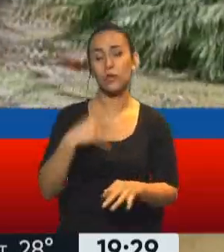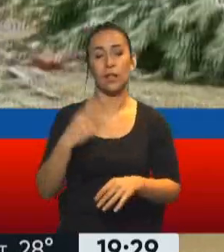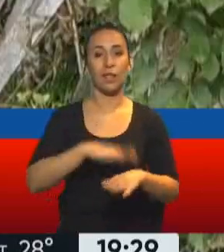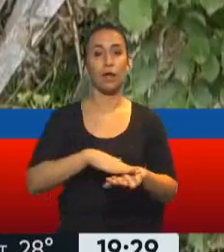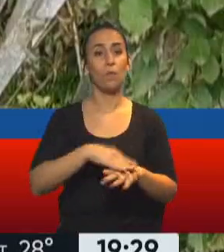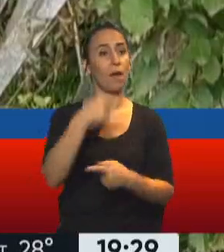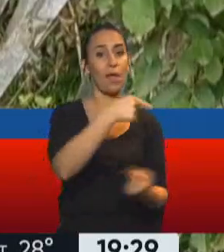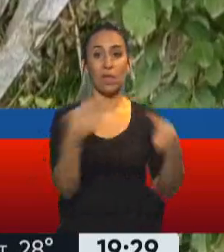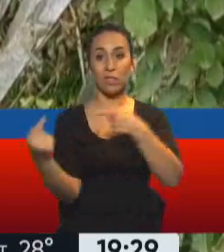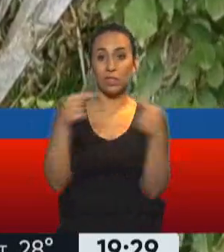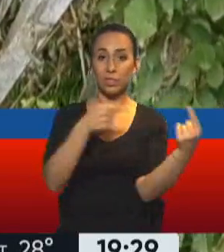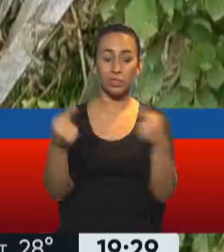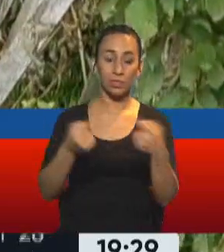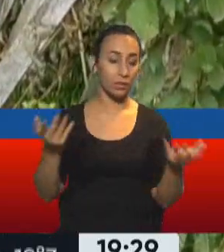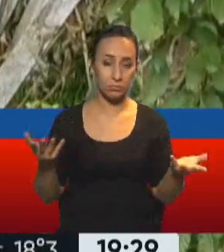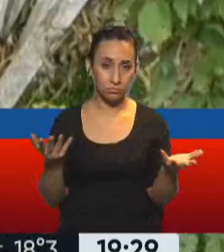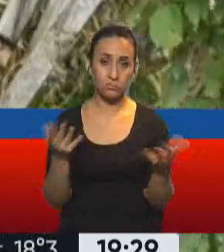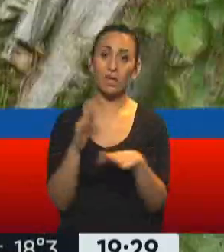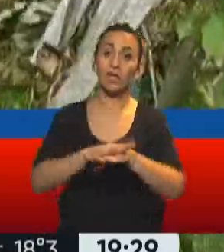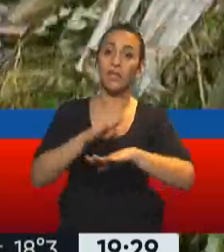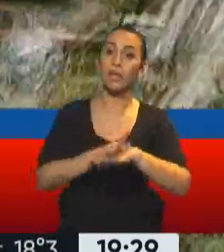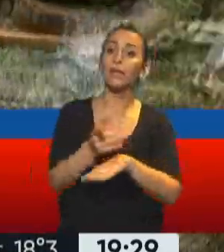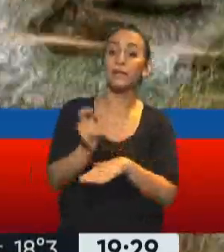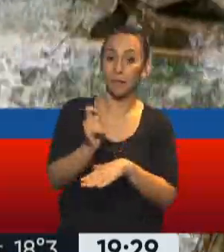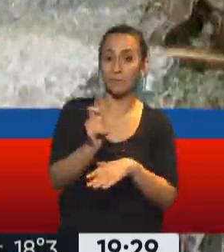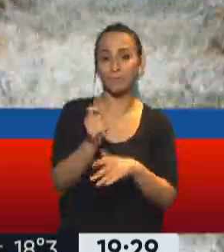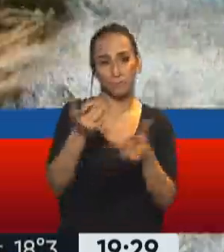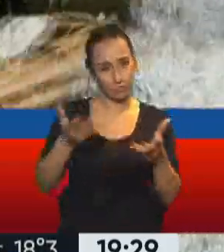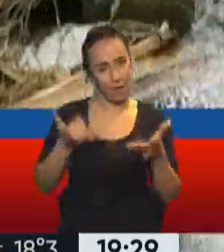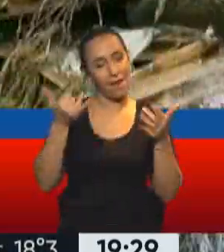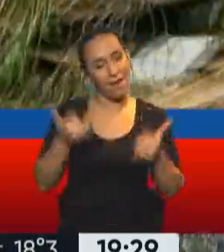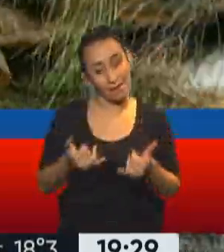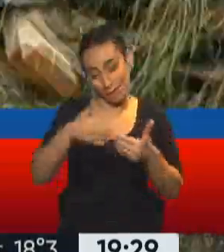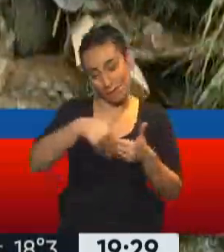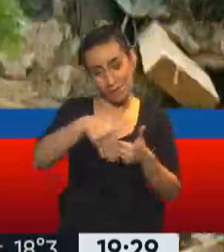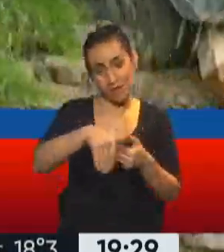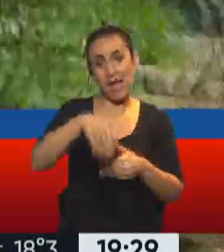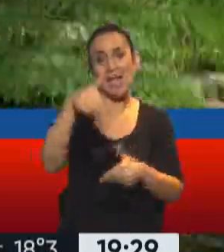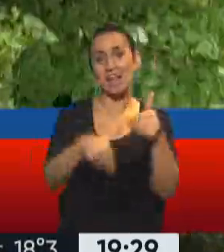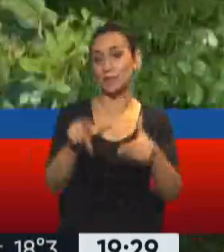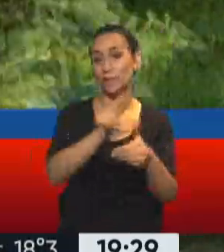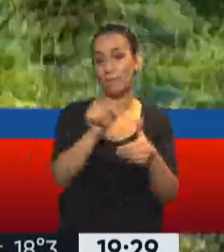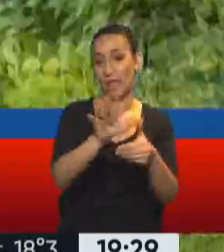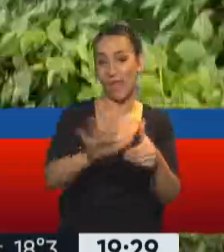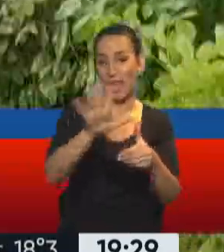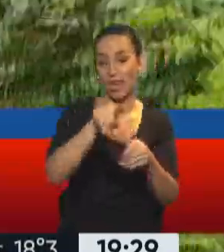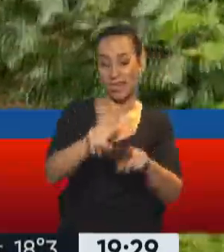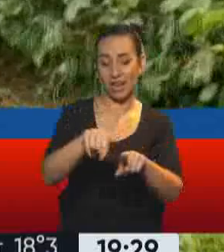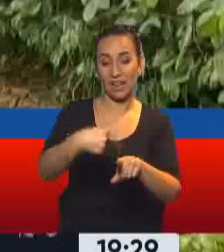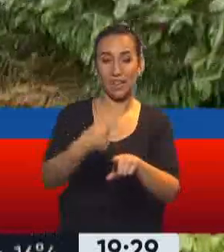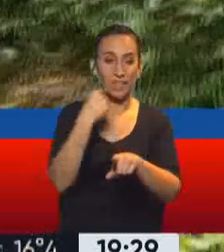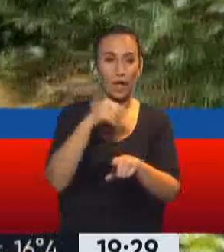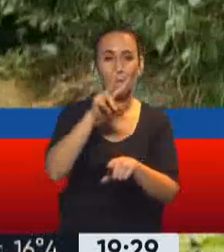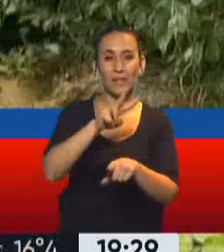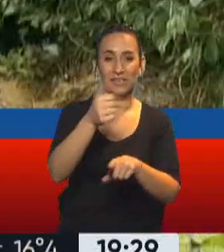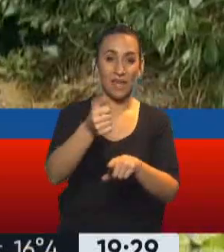avisar esto? ¿Cómo lo tenían que hacer? Y esto, atención, que por supuesto hay elecciones federales el 26 de septiembre, y hay